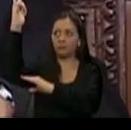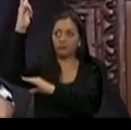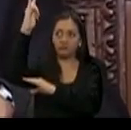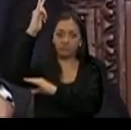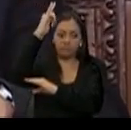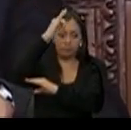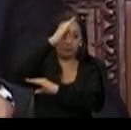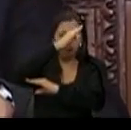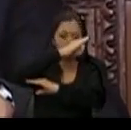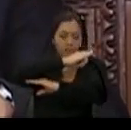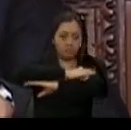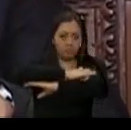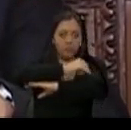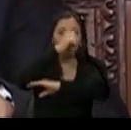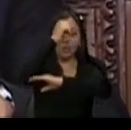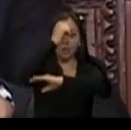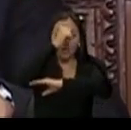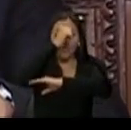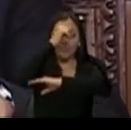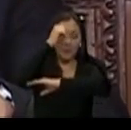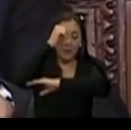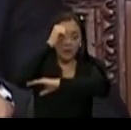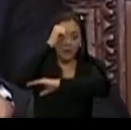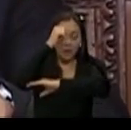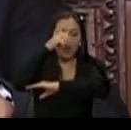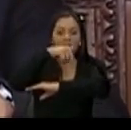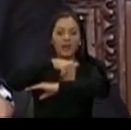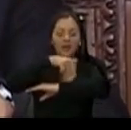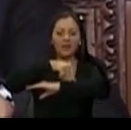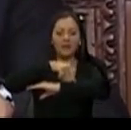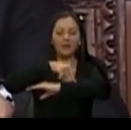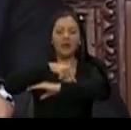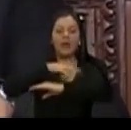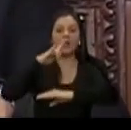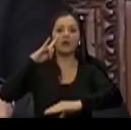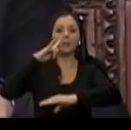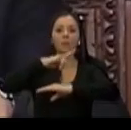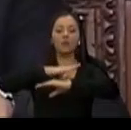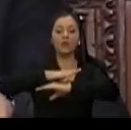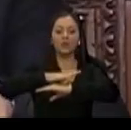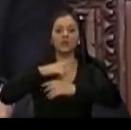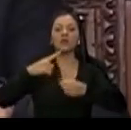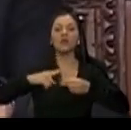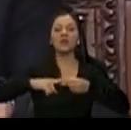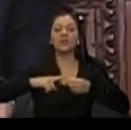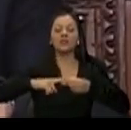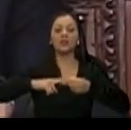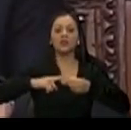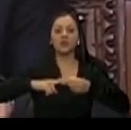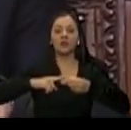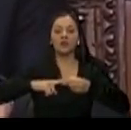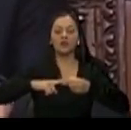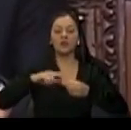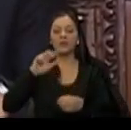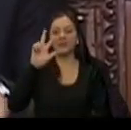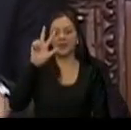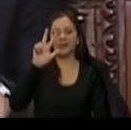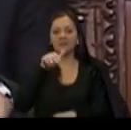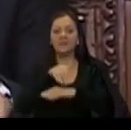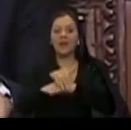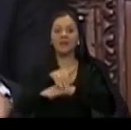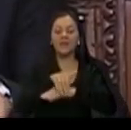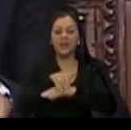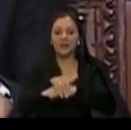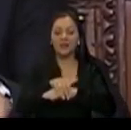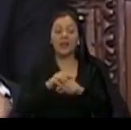domingo a las 15 horas al aeropuerto internacional Mariscal Sucre de Quito, donde se llevará a cabo